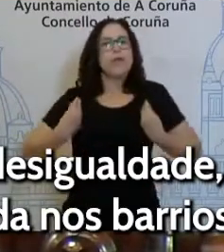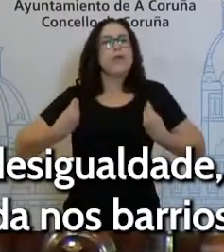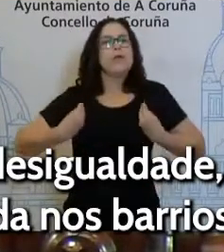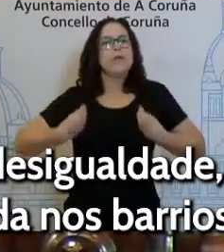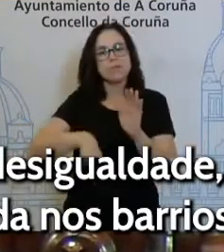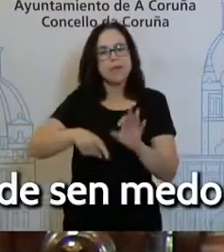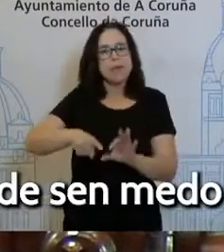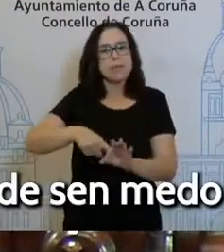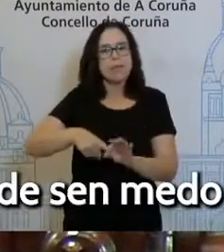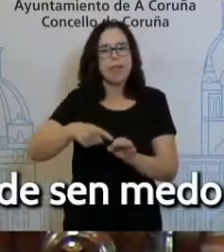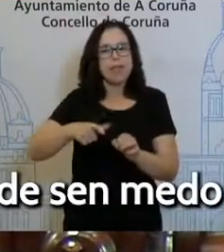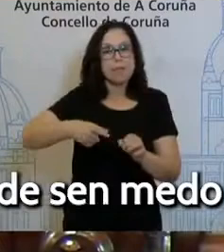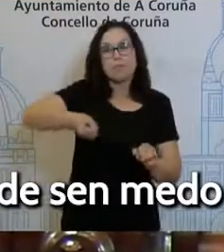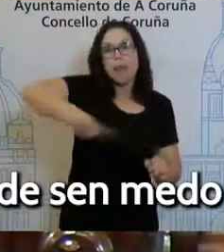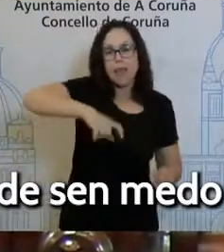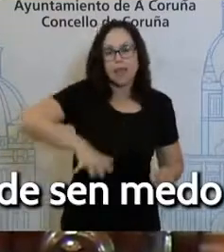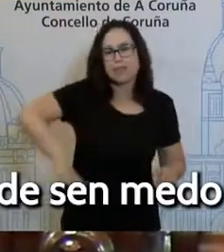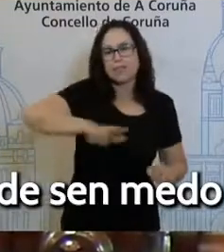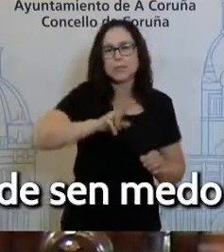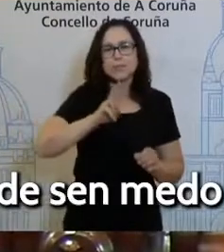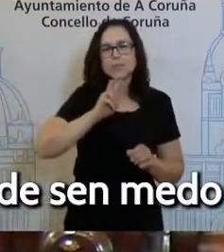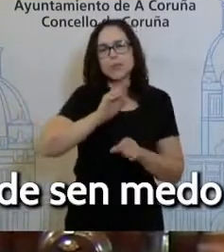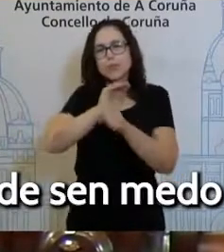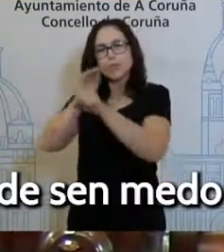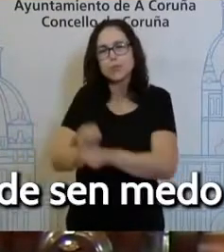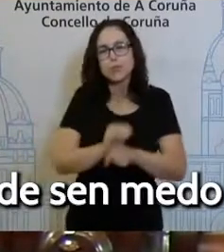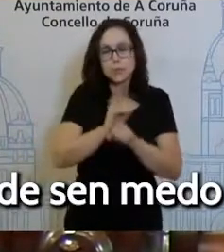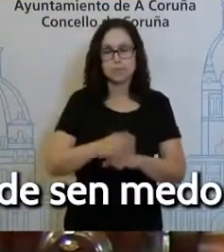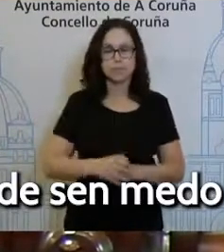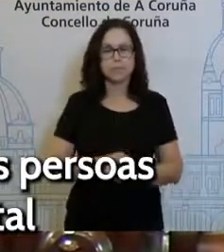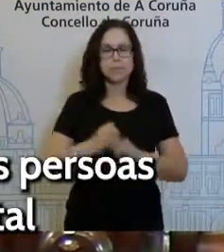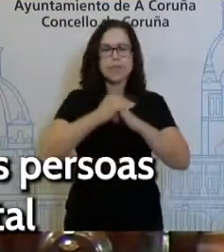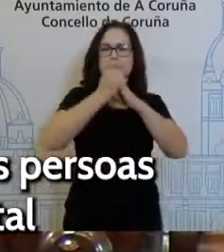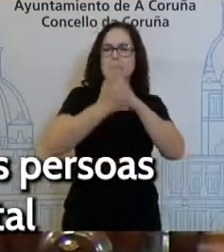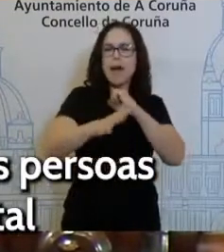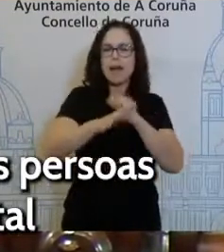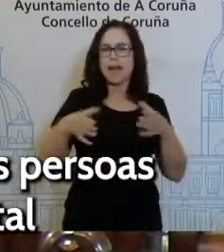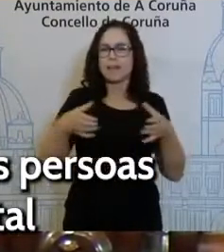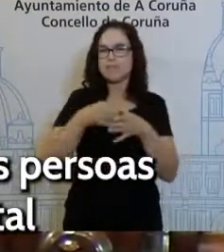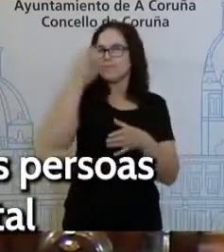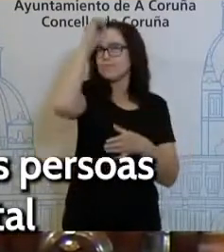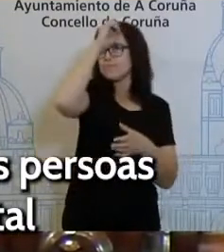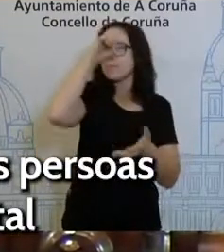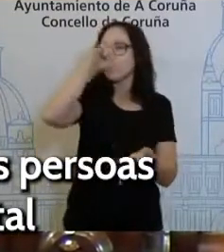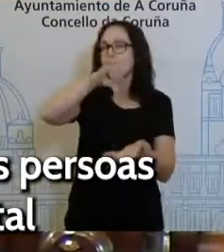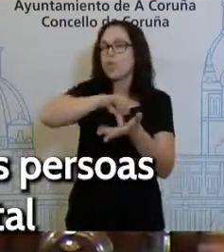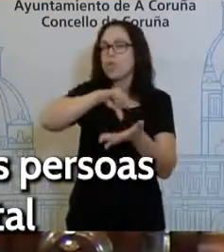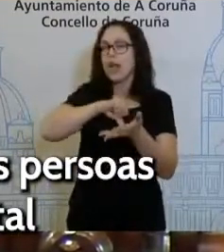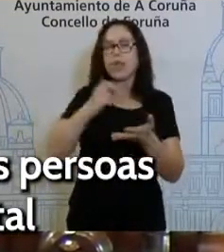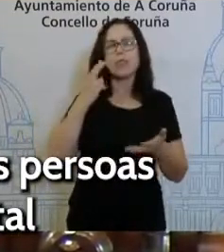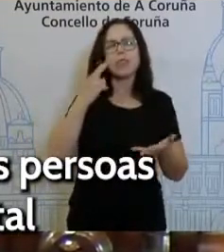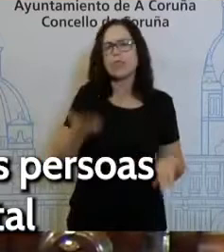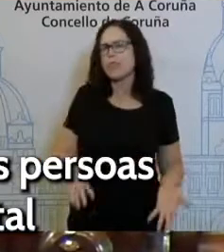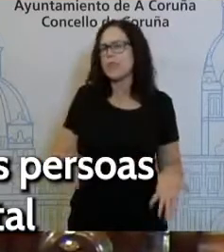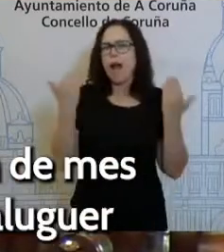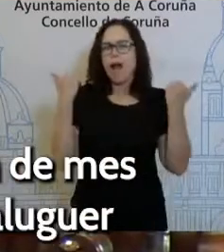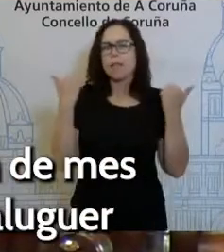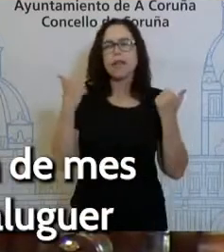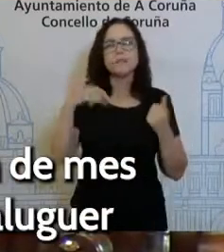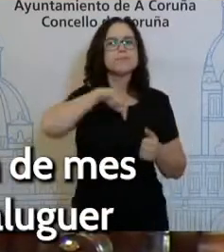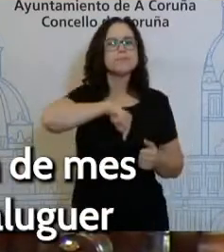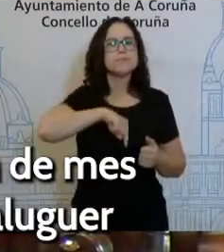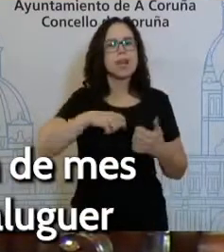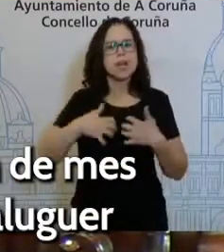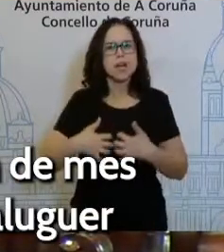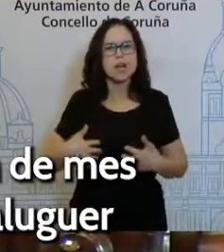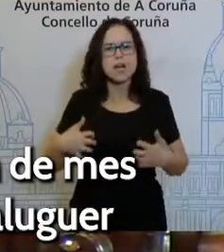nos barrios. Para Marea Atlántica, unha cidade sen medo é unha cidade tamén onde as persoas non teñen angustia vital